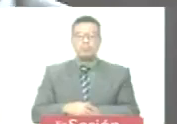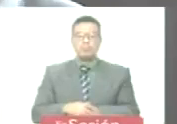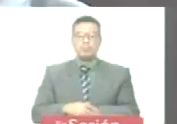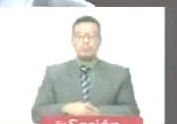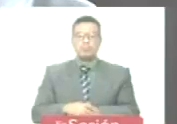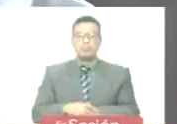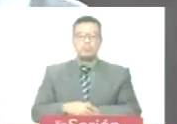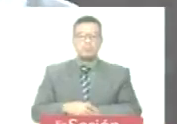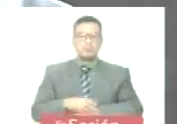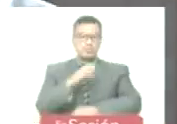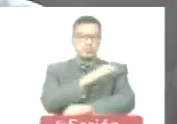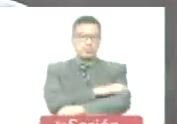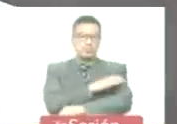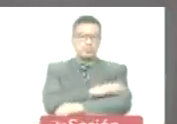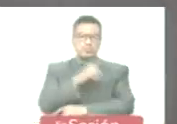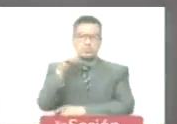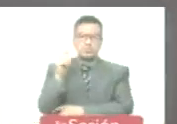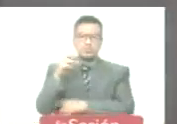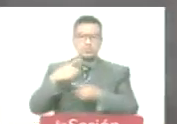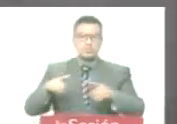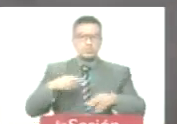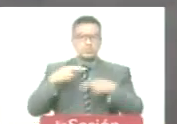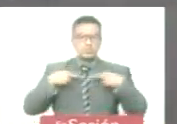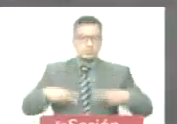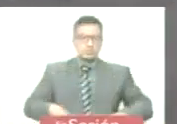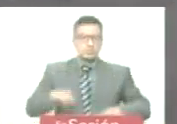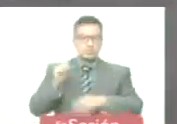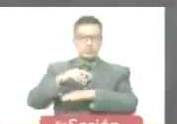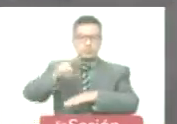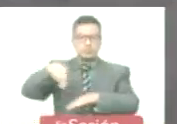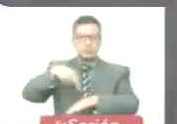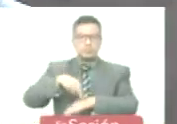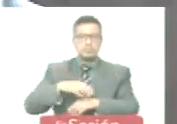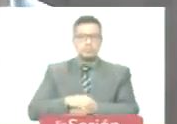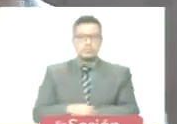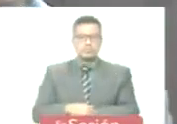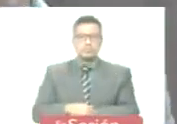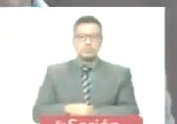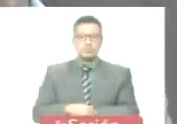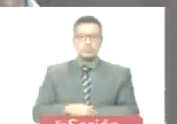la oposición democrática que hace vida en la Asamblea Nacional,